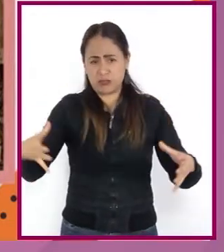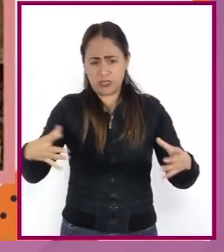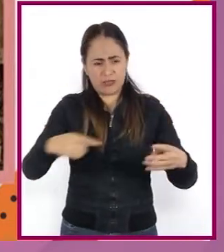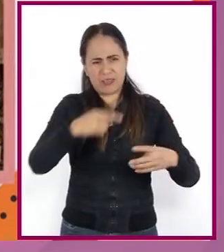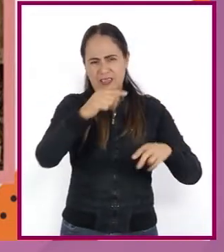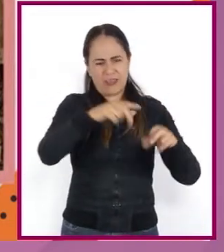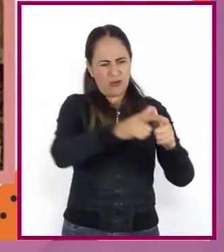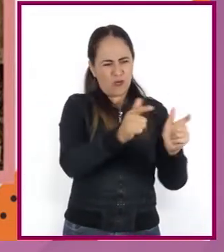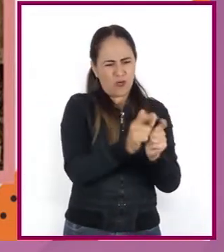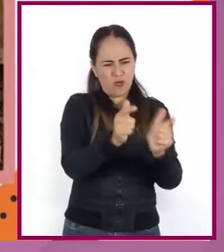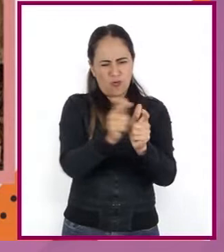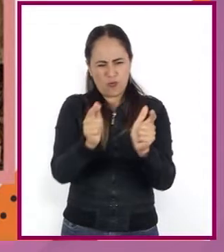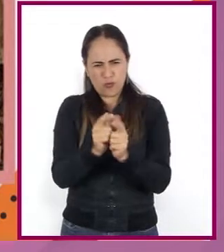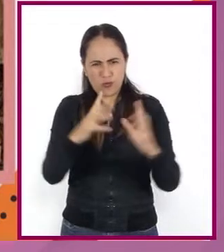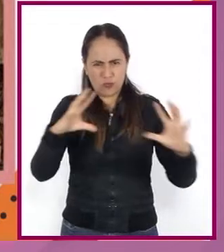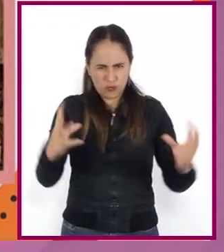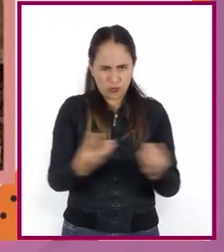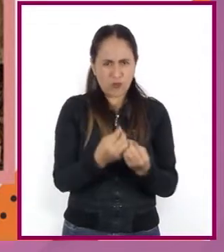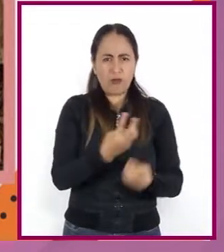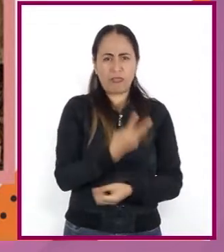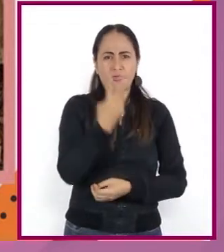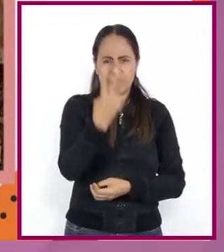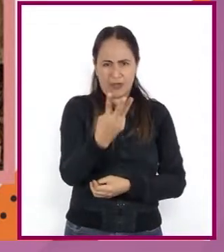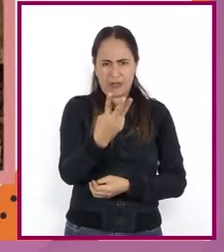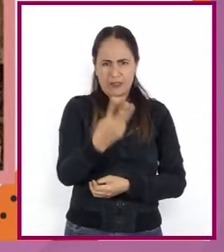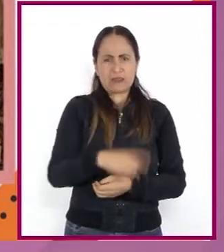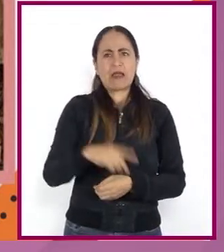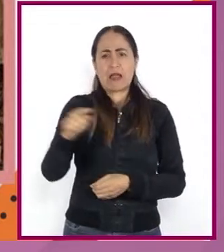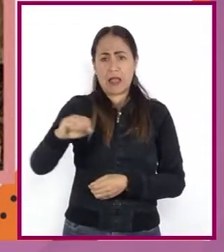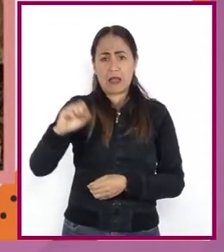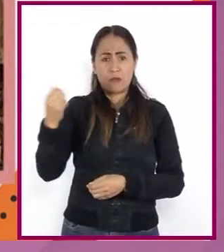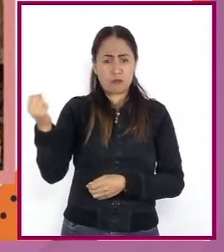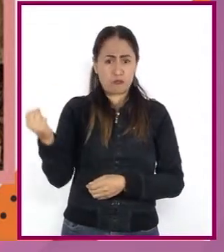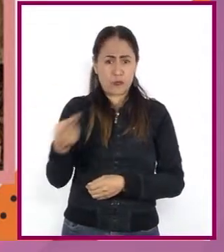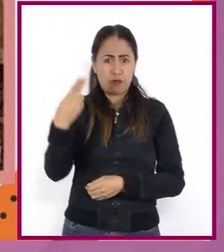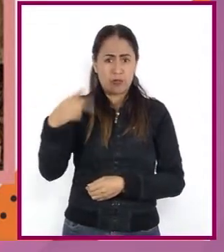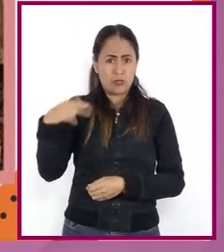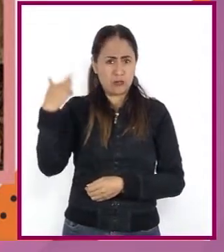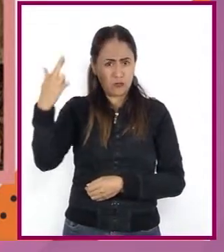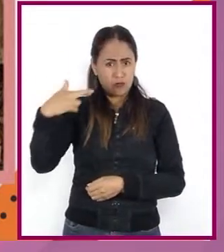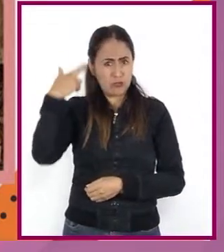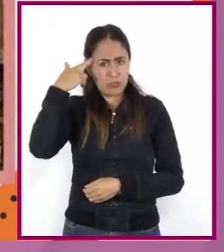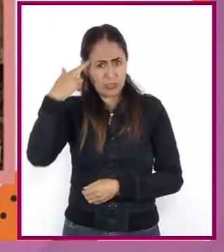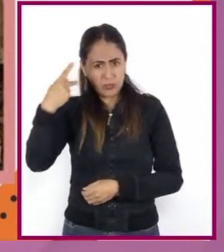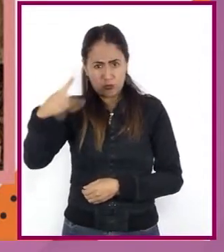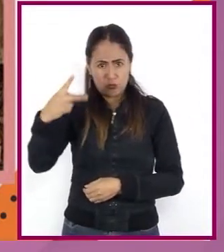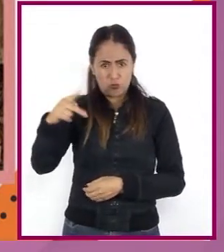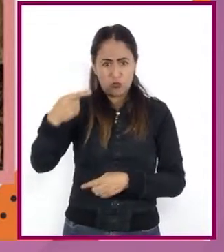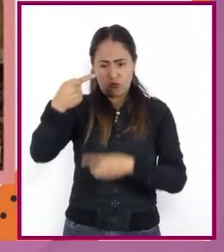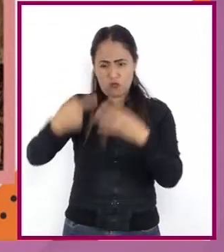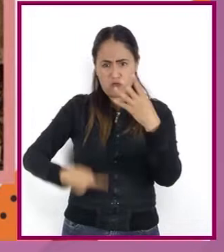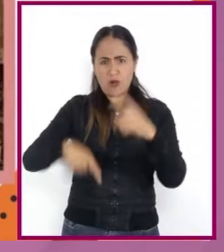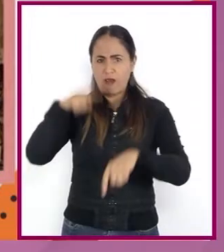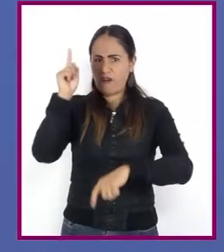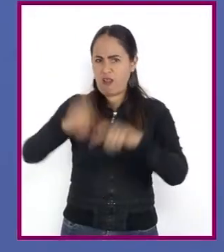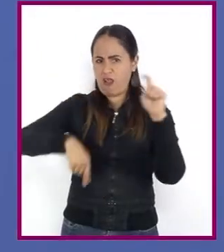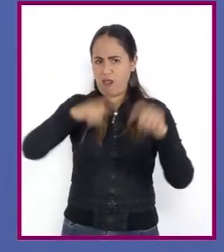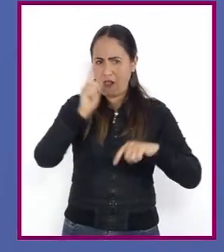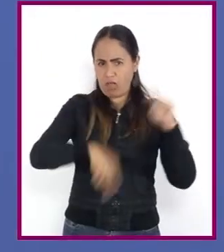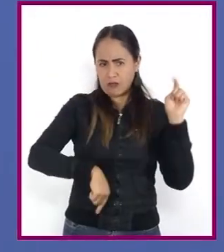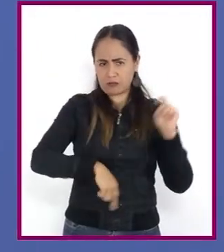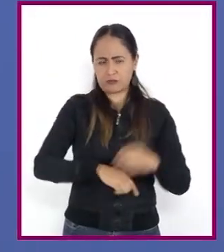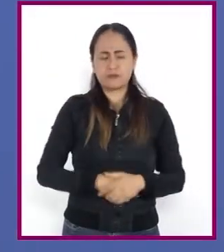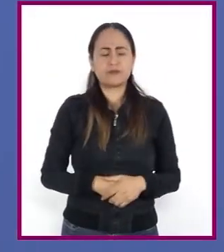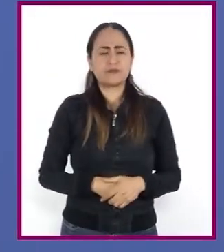plebeyo y campesino que puso fin a los privilegios de la nobleza y el absolutismo. Allá